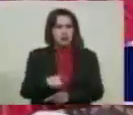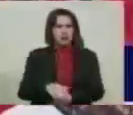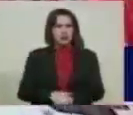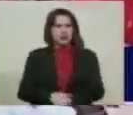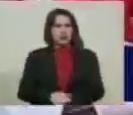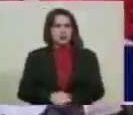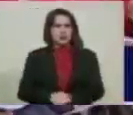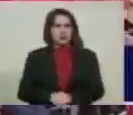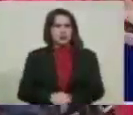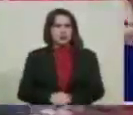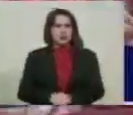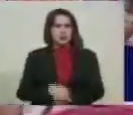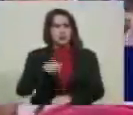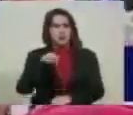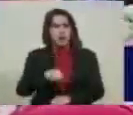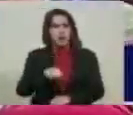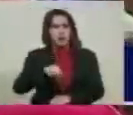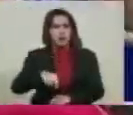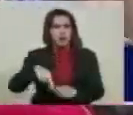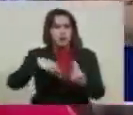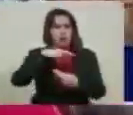Primera República, la República Aérea.